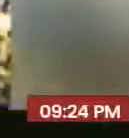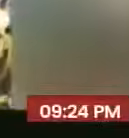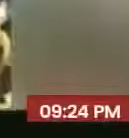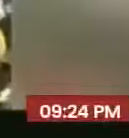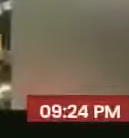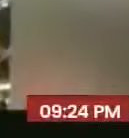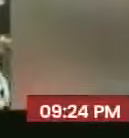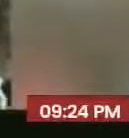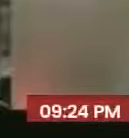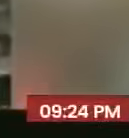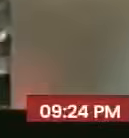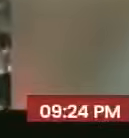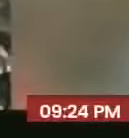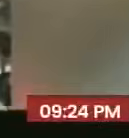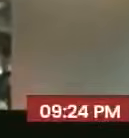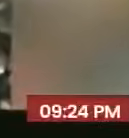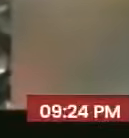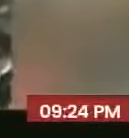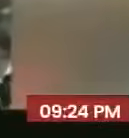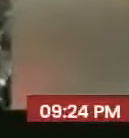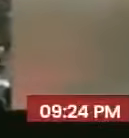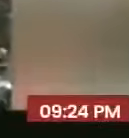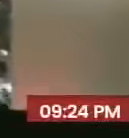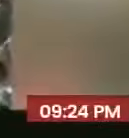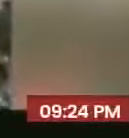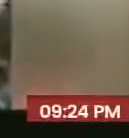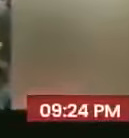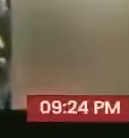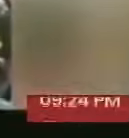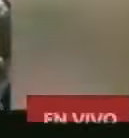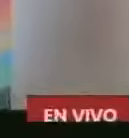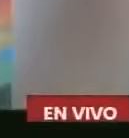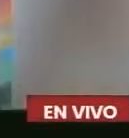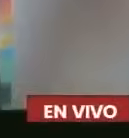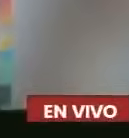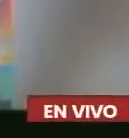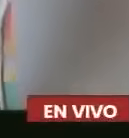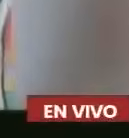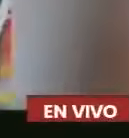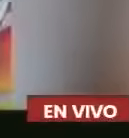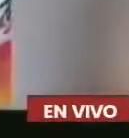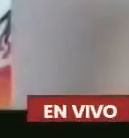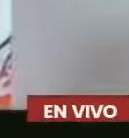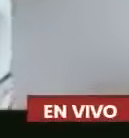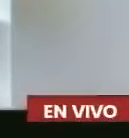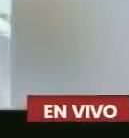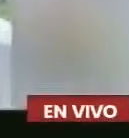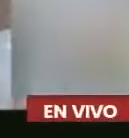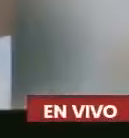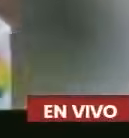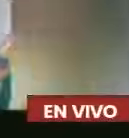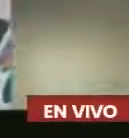sí, que sí, que sí, que sí, que sí. El Esequibo es de Venezuela, es parte de mi